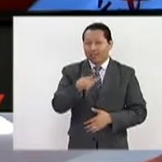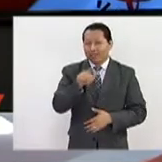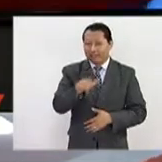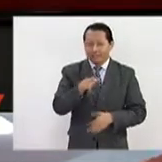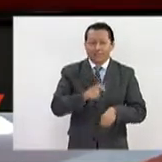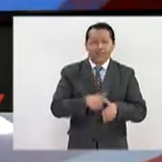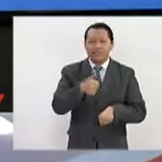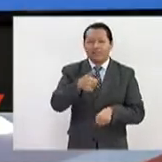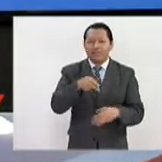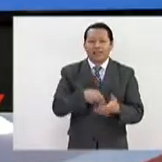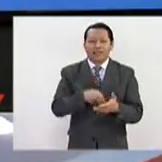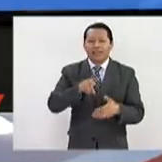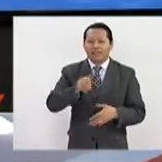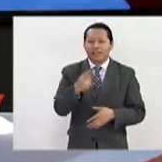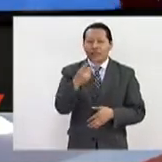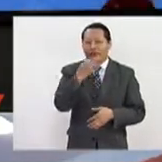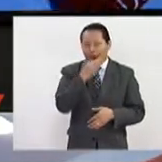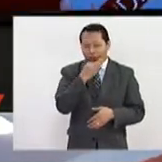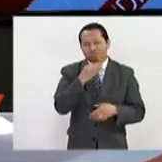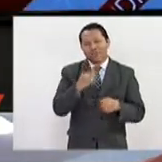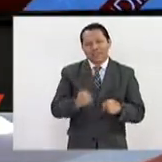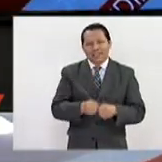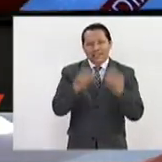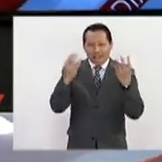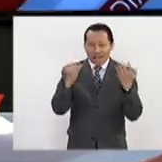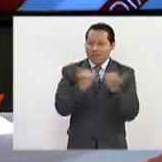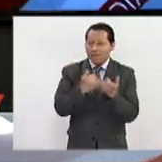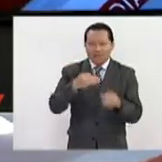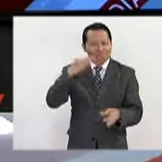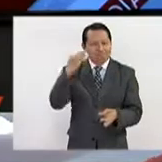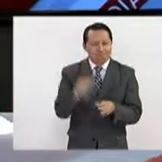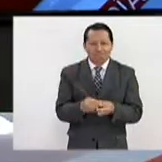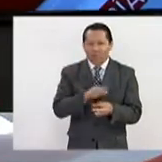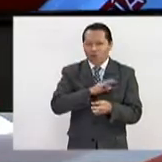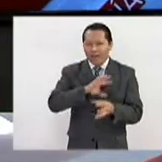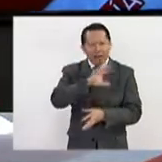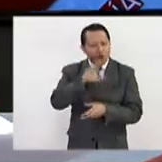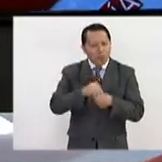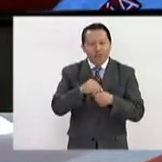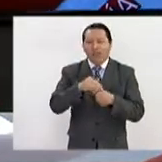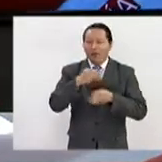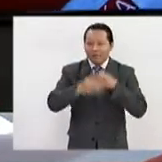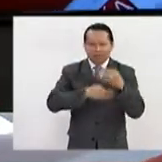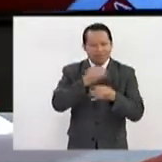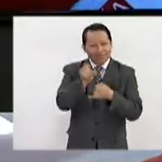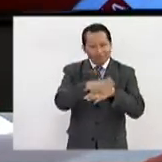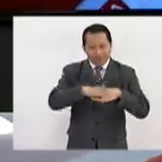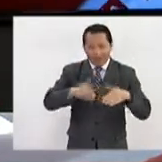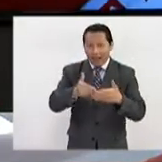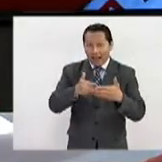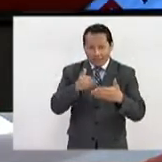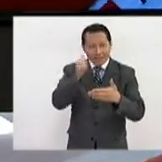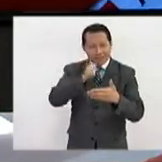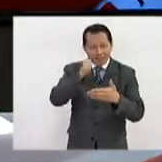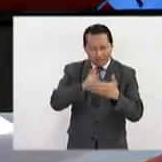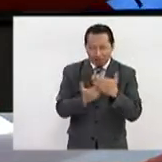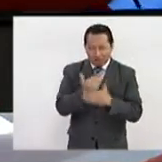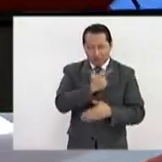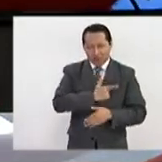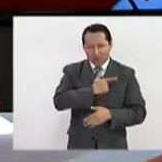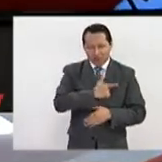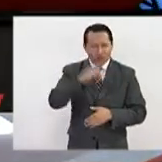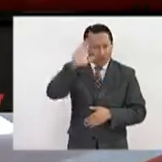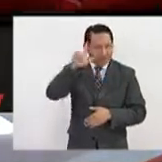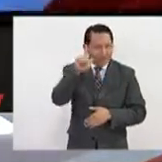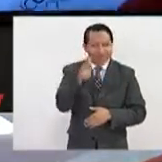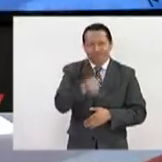2017. Son las 6:32. Por supuesto, estamos listos para llevarles toda la información. Antes, permítame saludar, como cada mañana y con mucho gusto, a